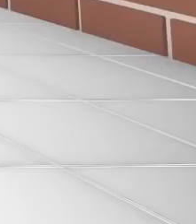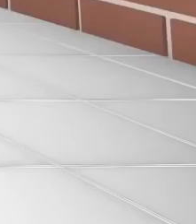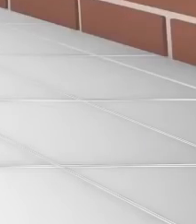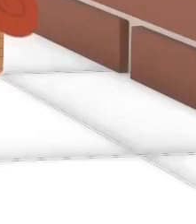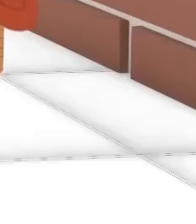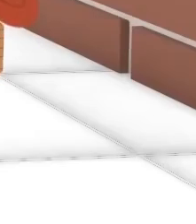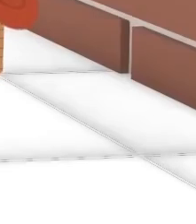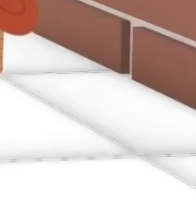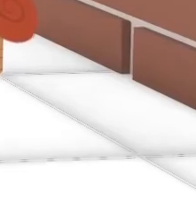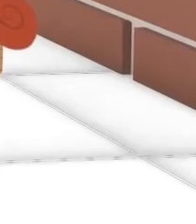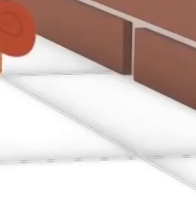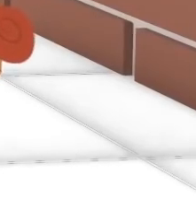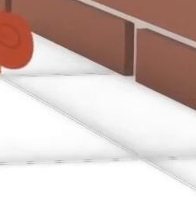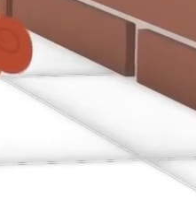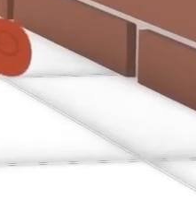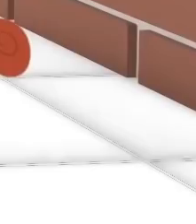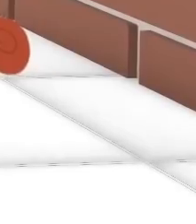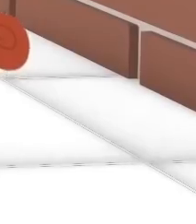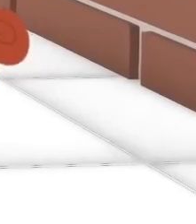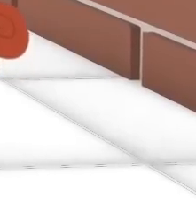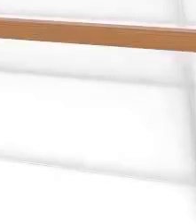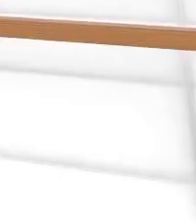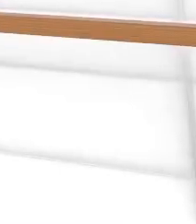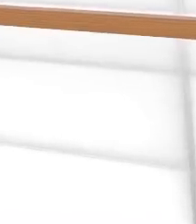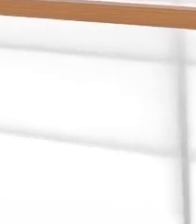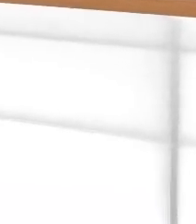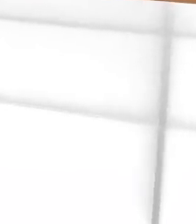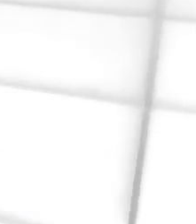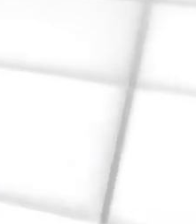en mi vida